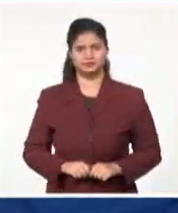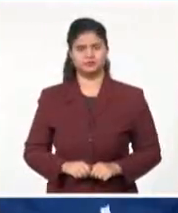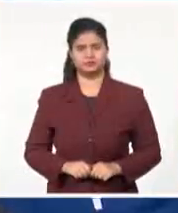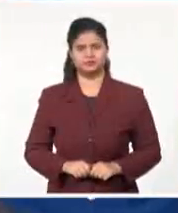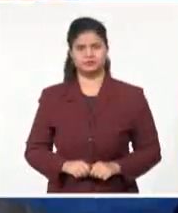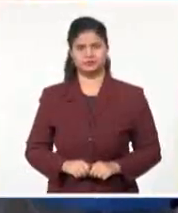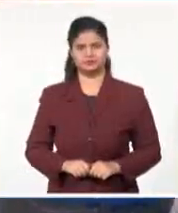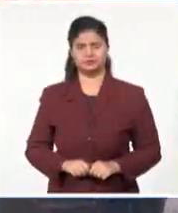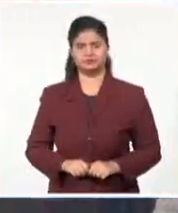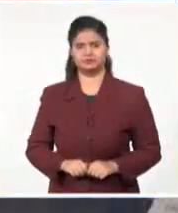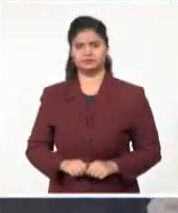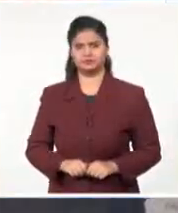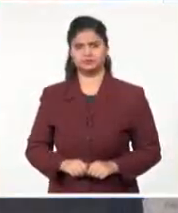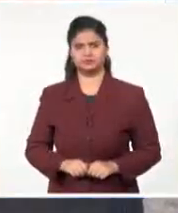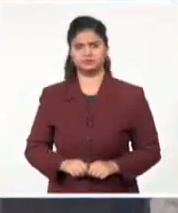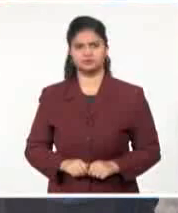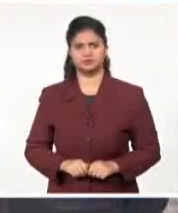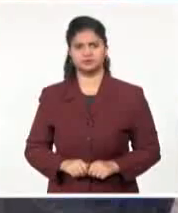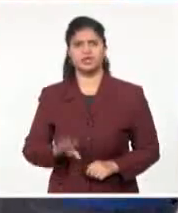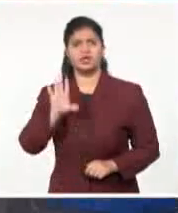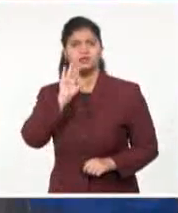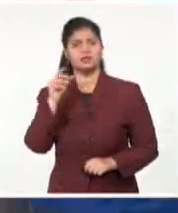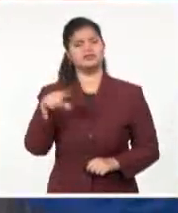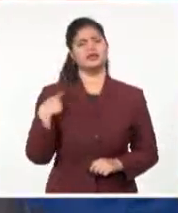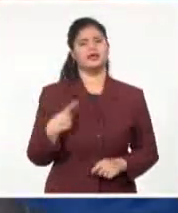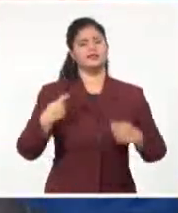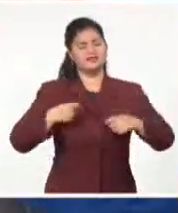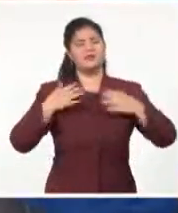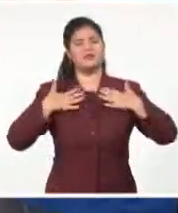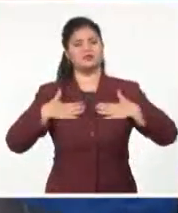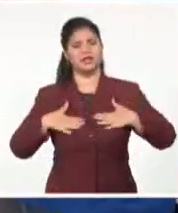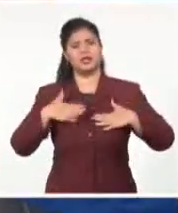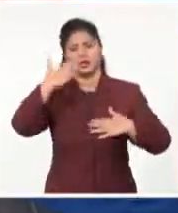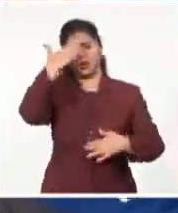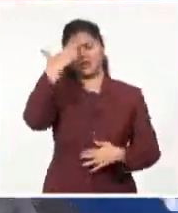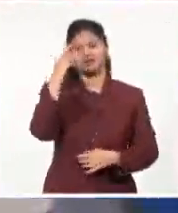Ismari Barcia, Sistema Informativo de la Televisión.